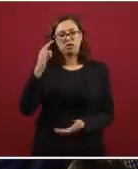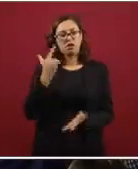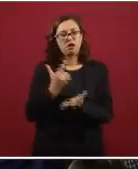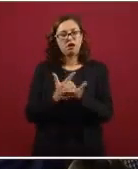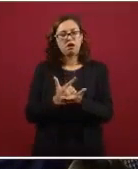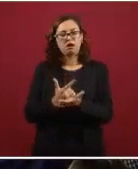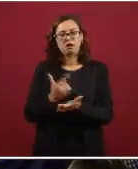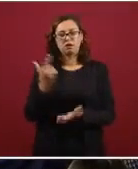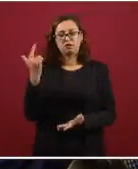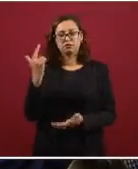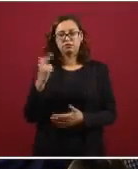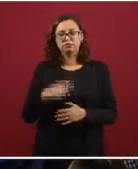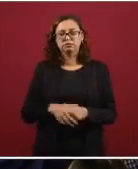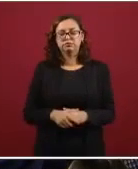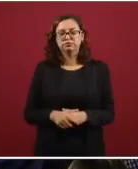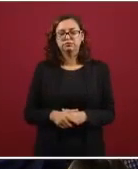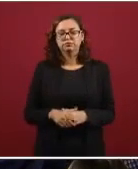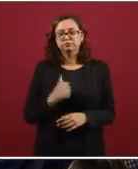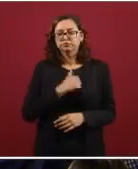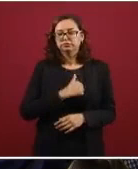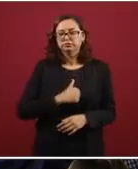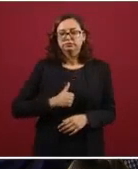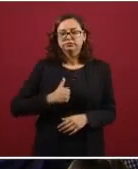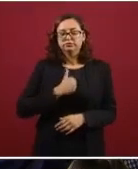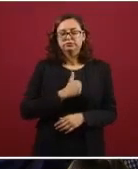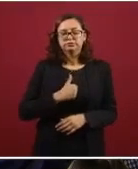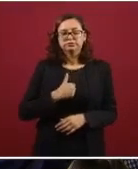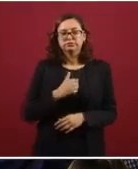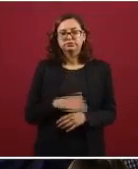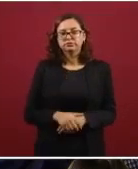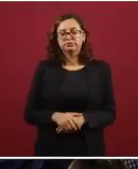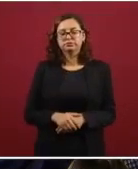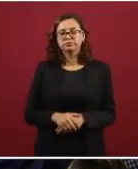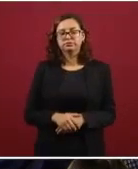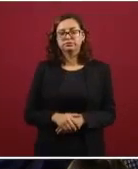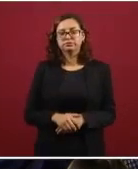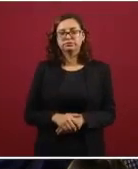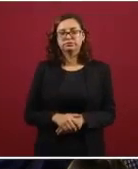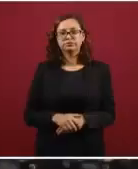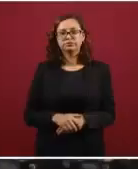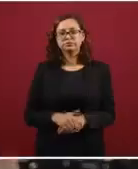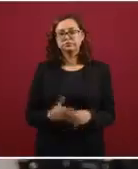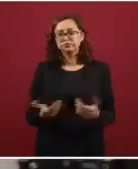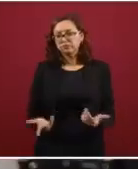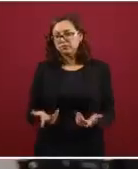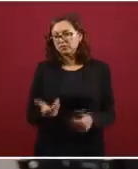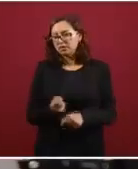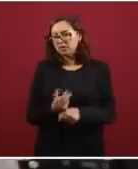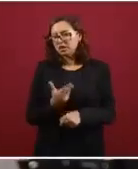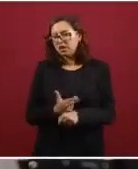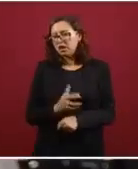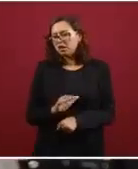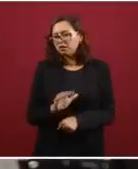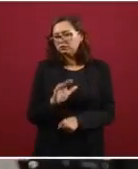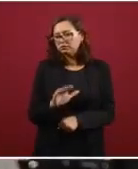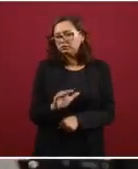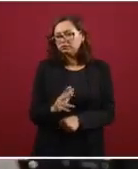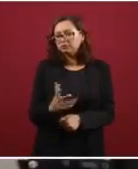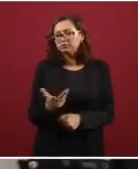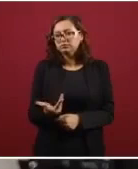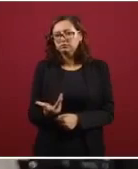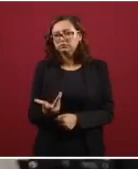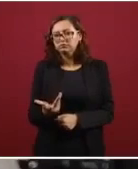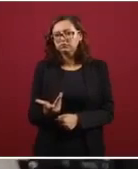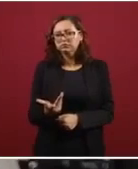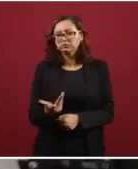con este desgraciado récord. Secretario, con este tipo de cifras, ¿se tiene la